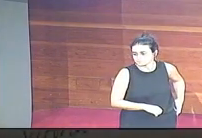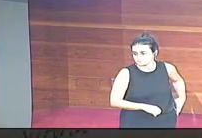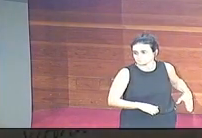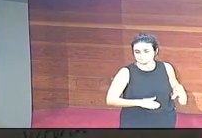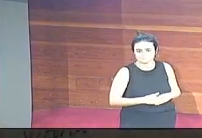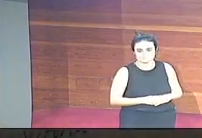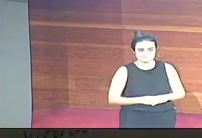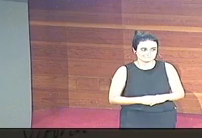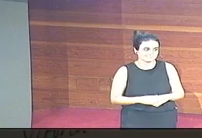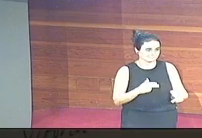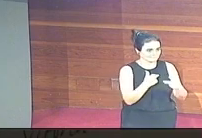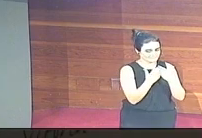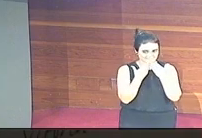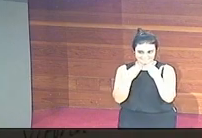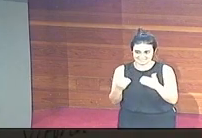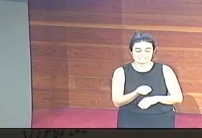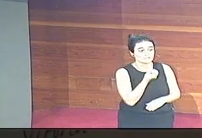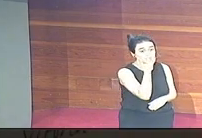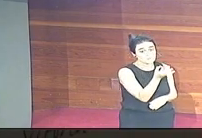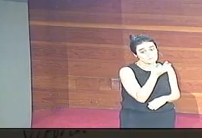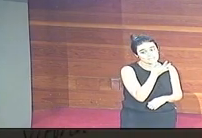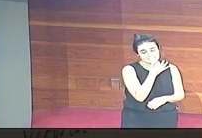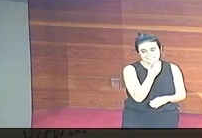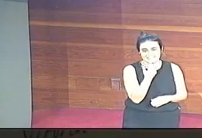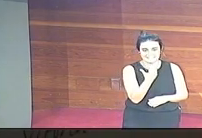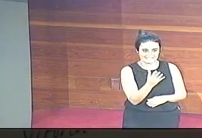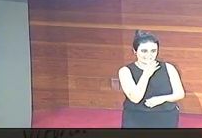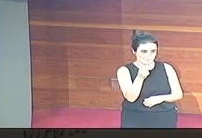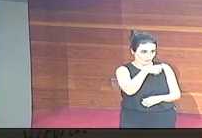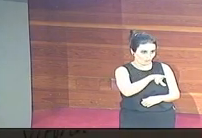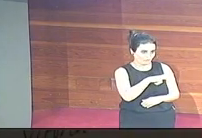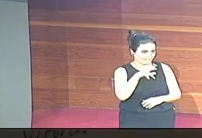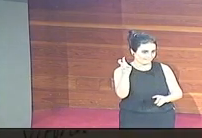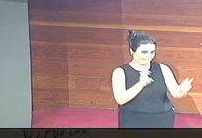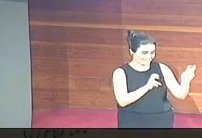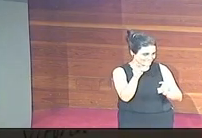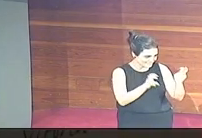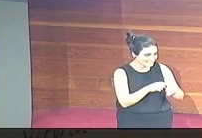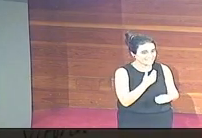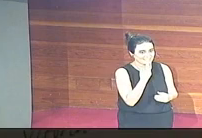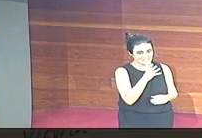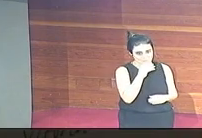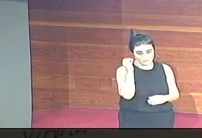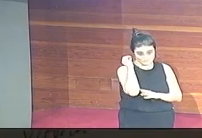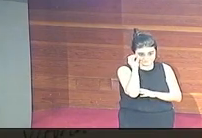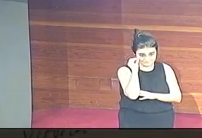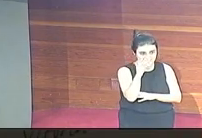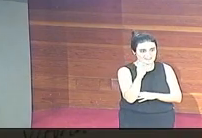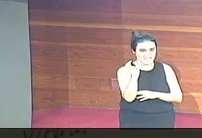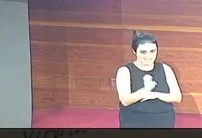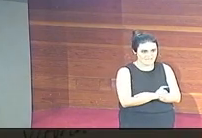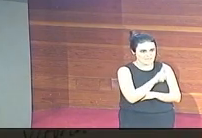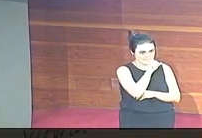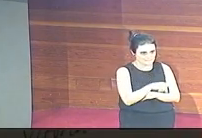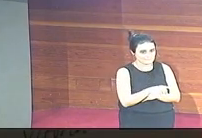eskerrik asko buenas tardes muchas gracias por su asistencia a esta charla y muchas gracias al servicio de cultura del ayuntamiento